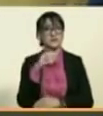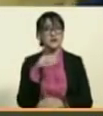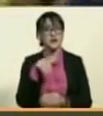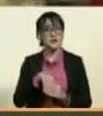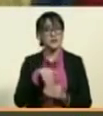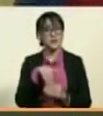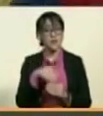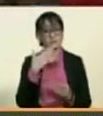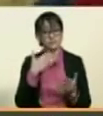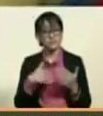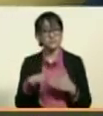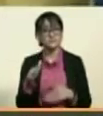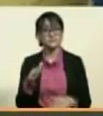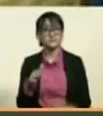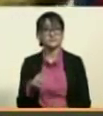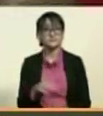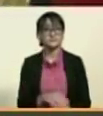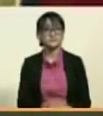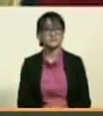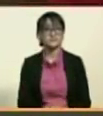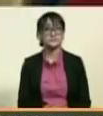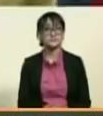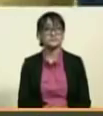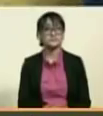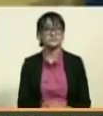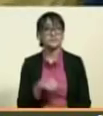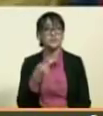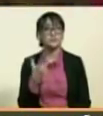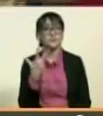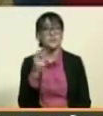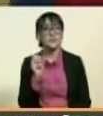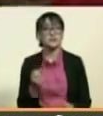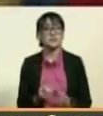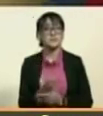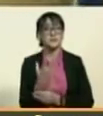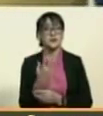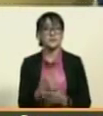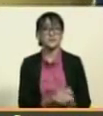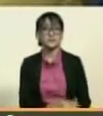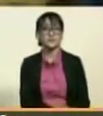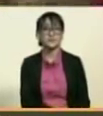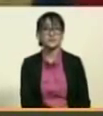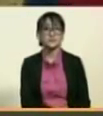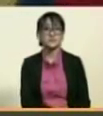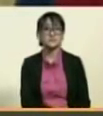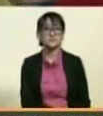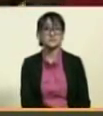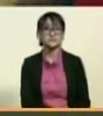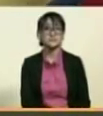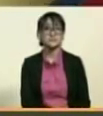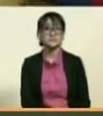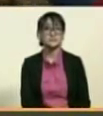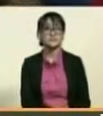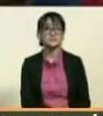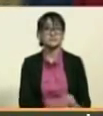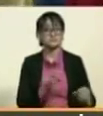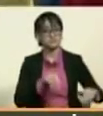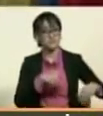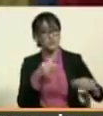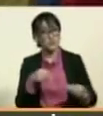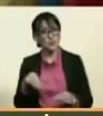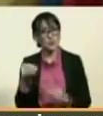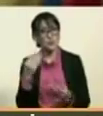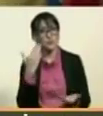electoral de cara al próximo 20 de mayo, una danza